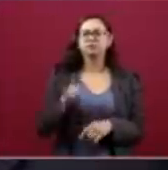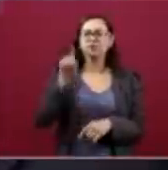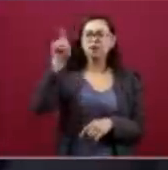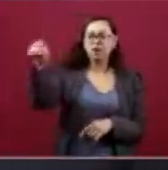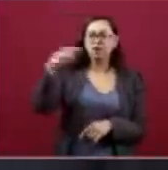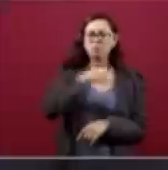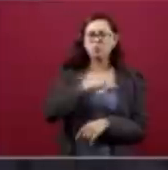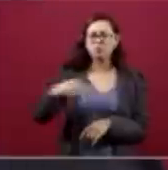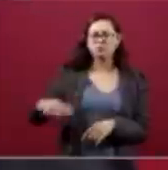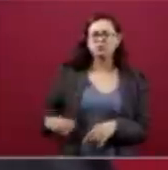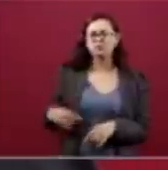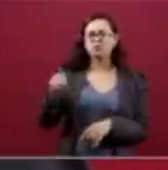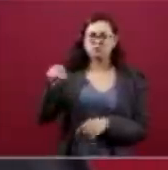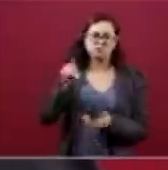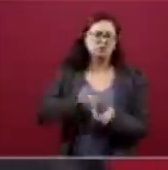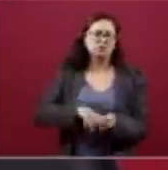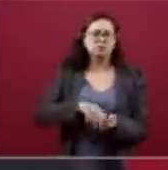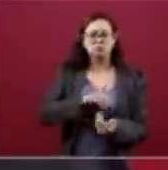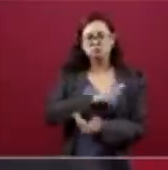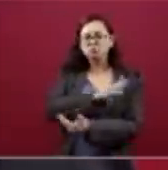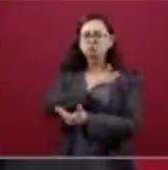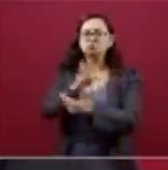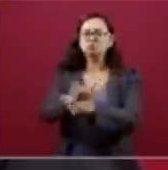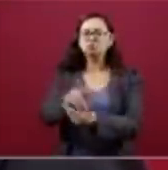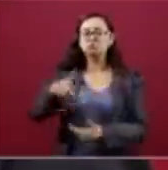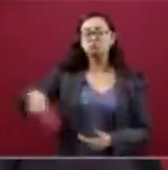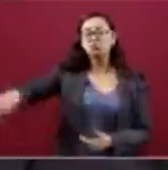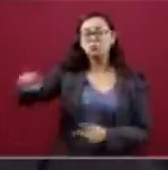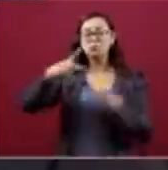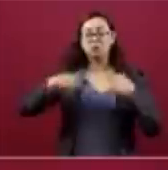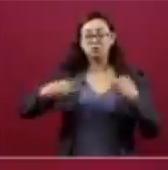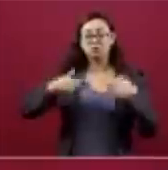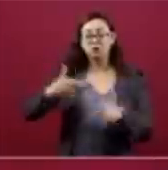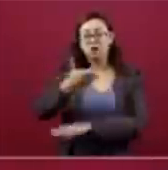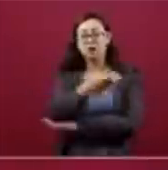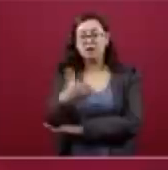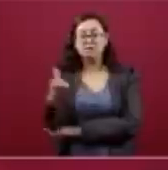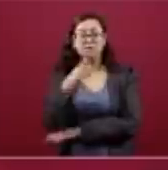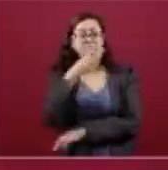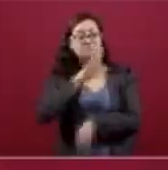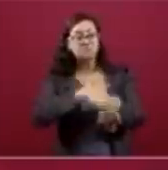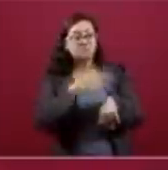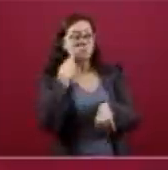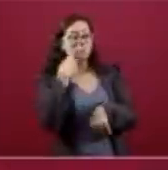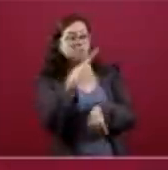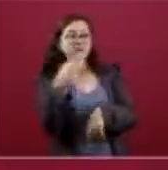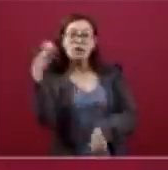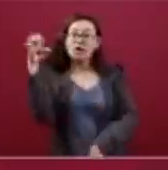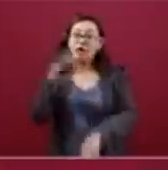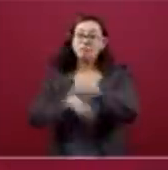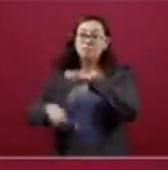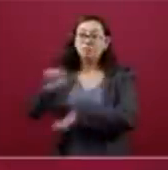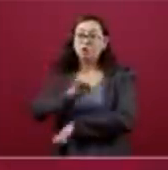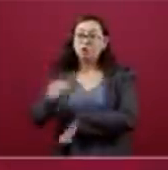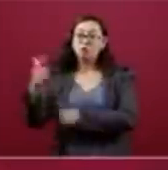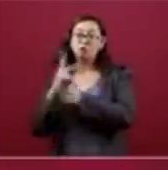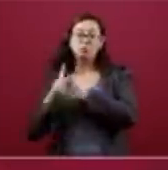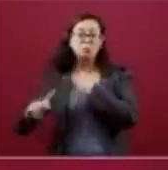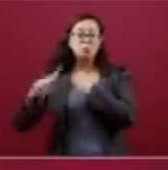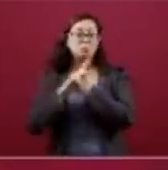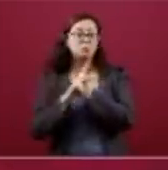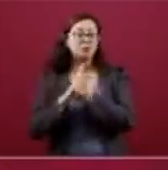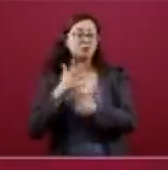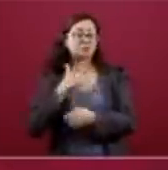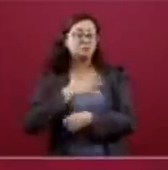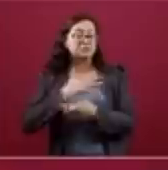Jonuta, y ahí los campesinos le dicen que una compañía extranjera les había quitado sus tierras, una